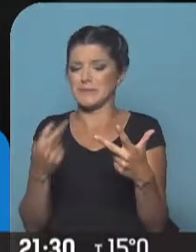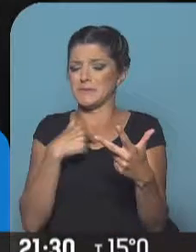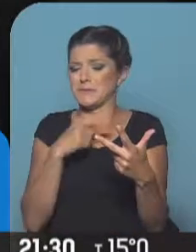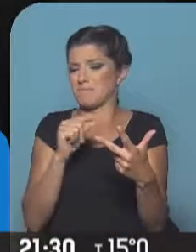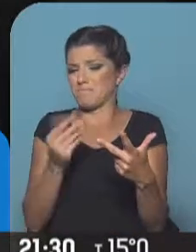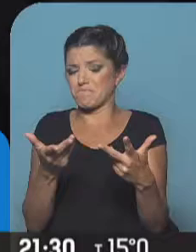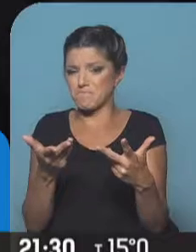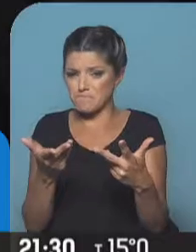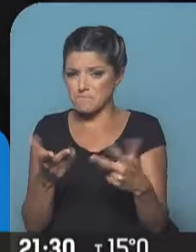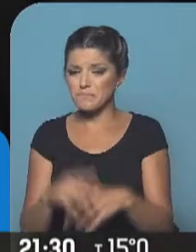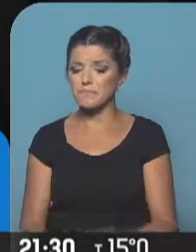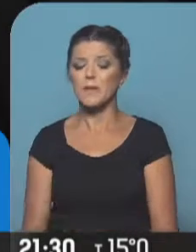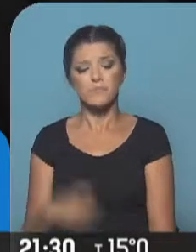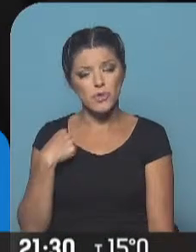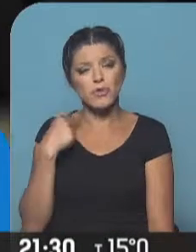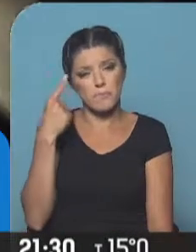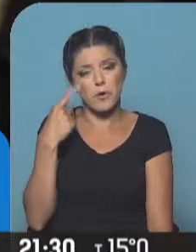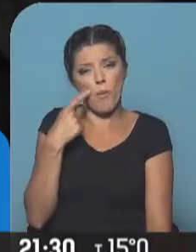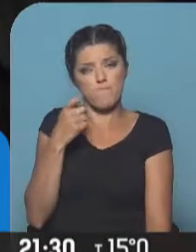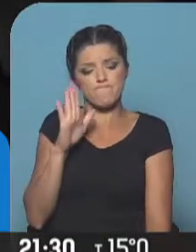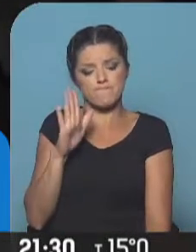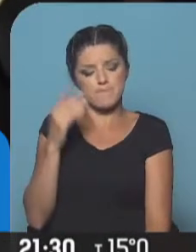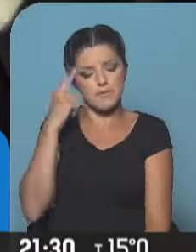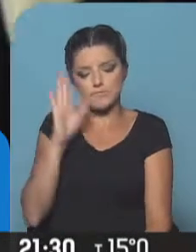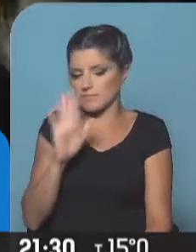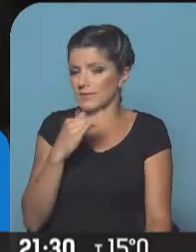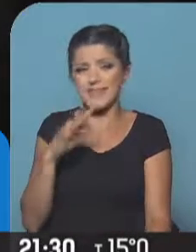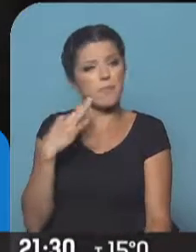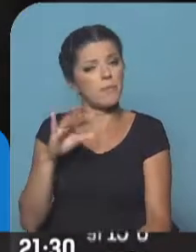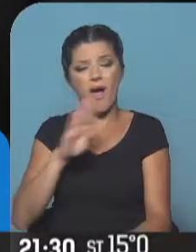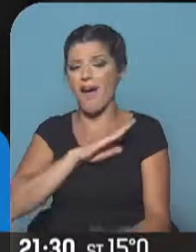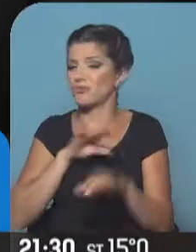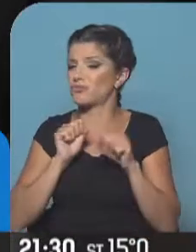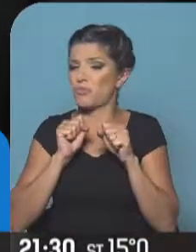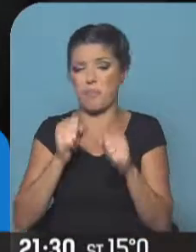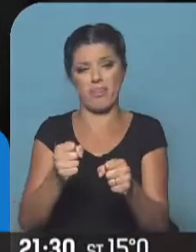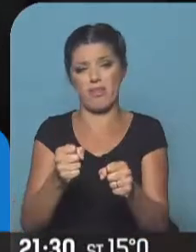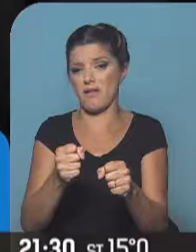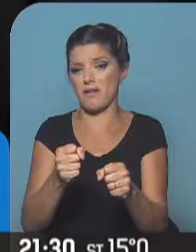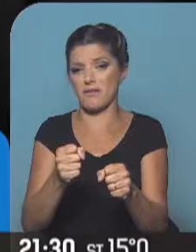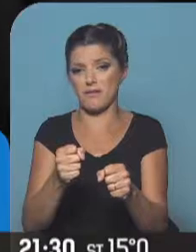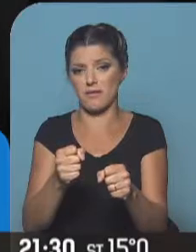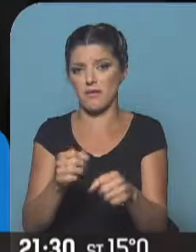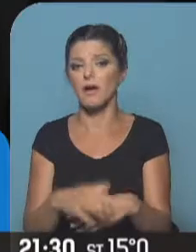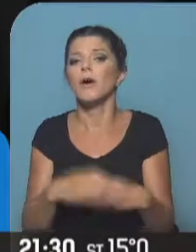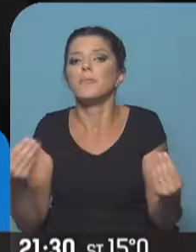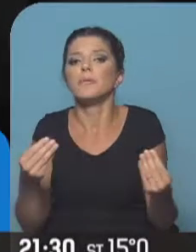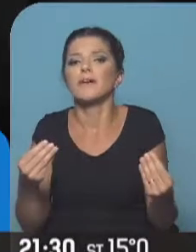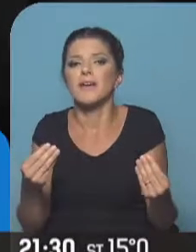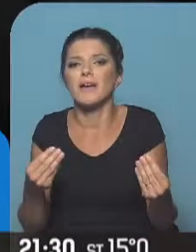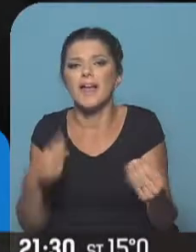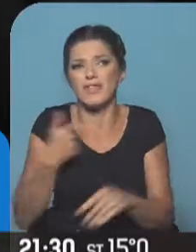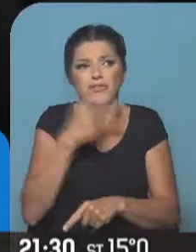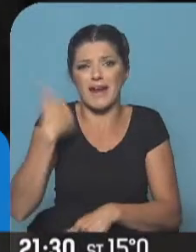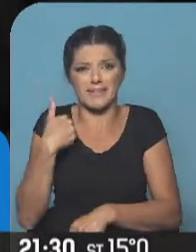Pero sentimos que había que suspender los actos de campaña porque los argentinos no tienen mucho para festejar por